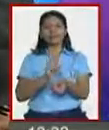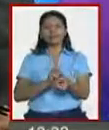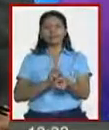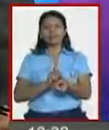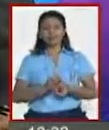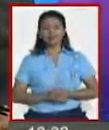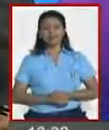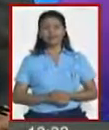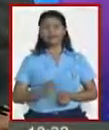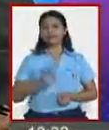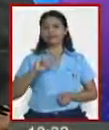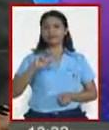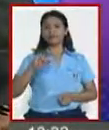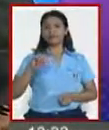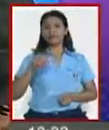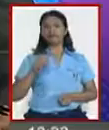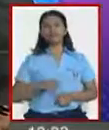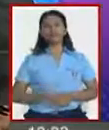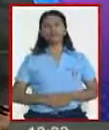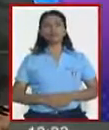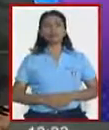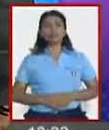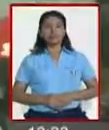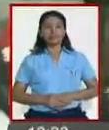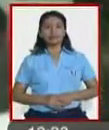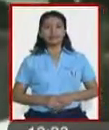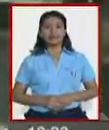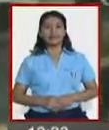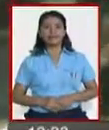de los trabajadores de la Caja Nacional de Salud.